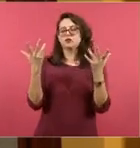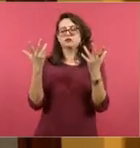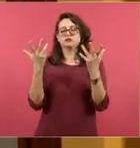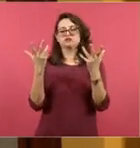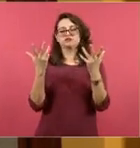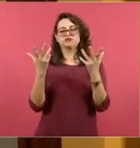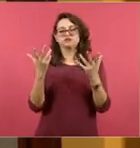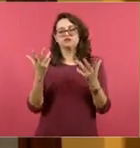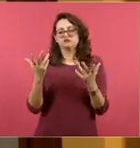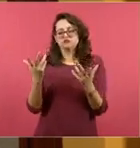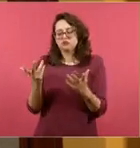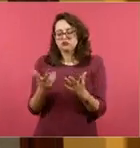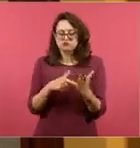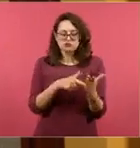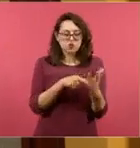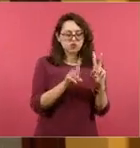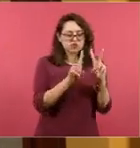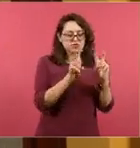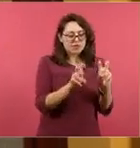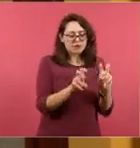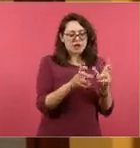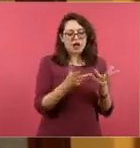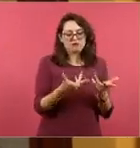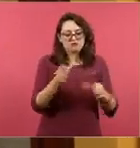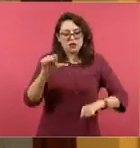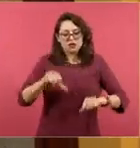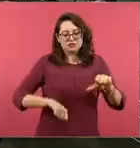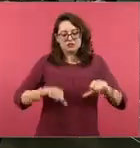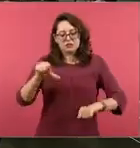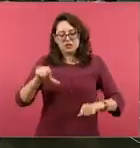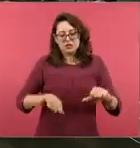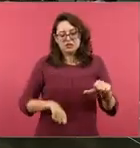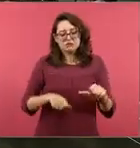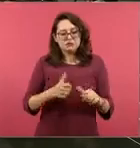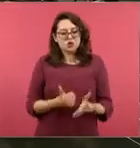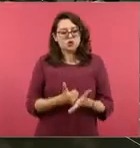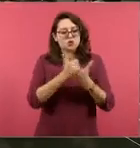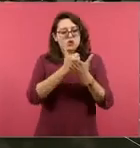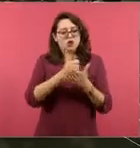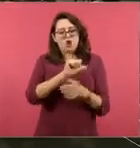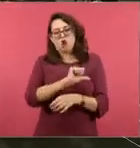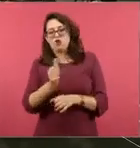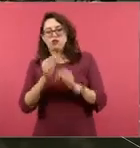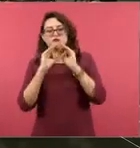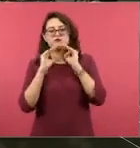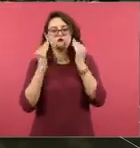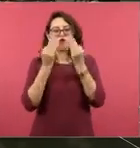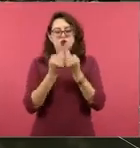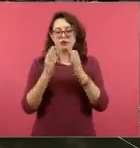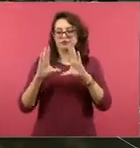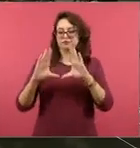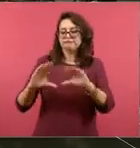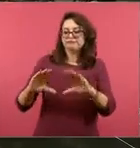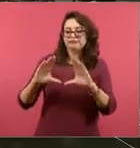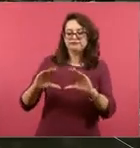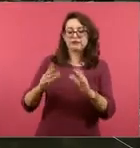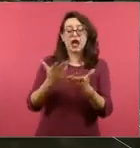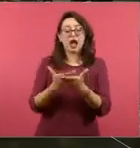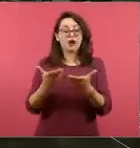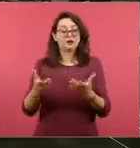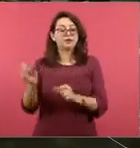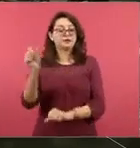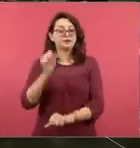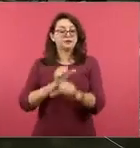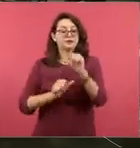son alternativas para poder trabajar dentro del aula. La siguiente, por favor. Bueno, es momento de